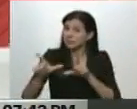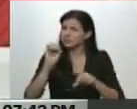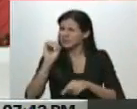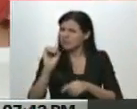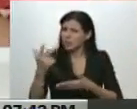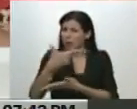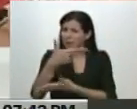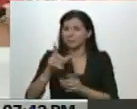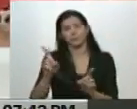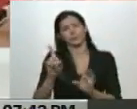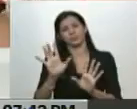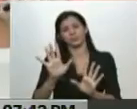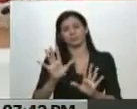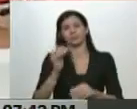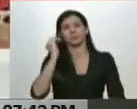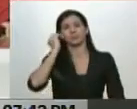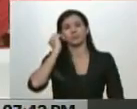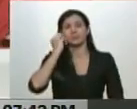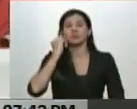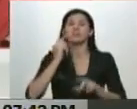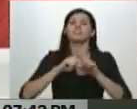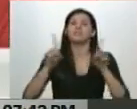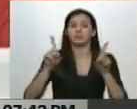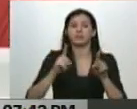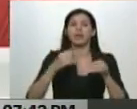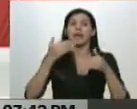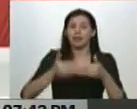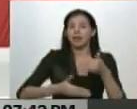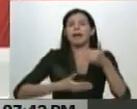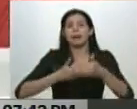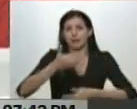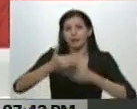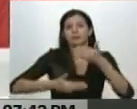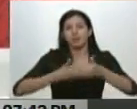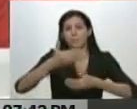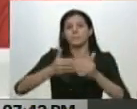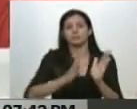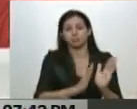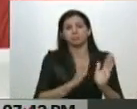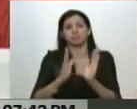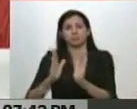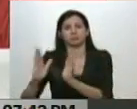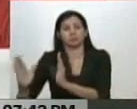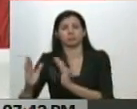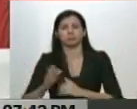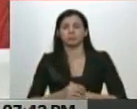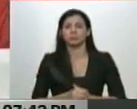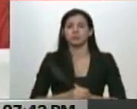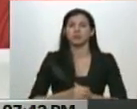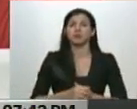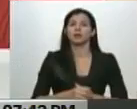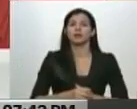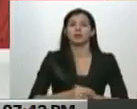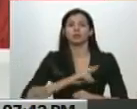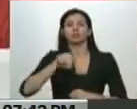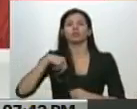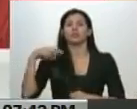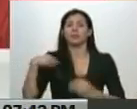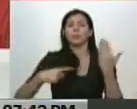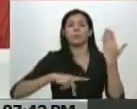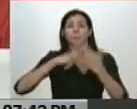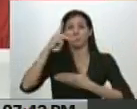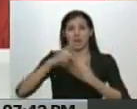¿no? Son etapas porque eso obedece a un plan que se ha diseñado aquí en el ministerio que